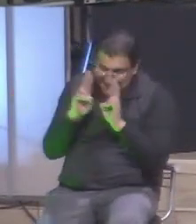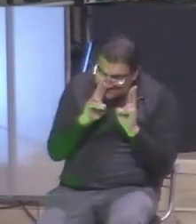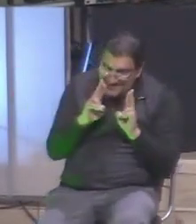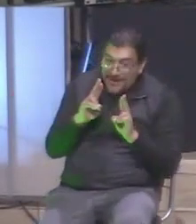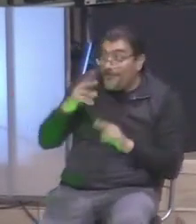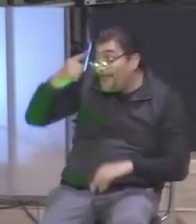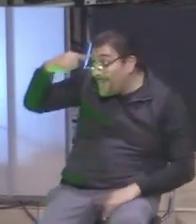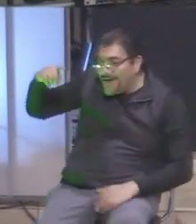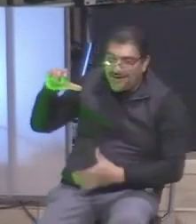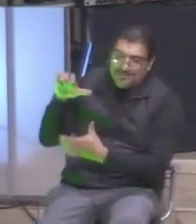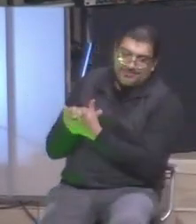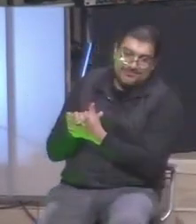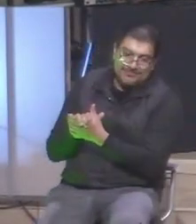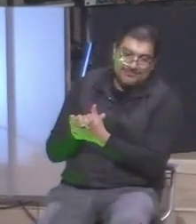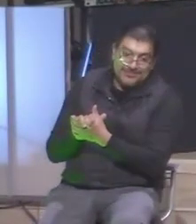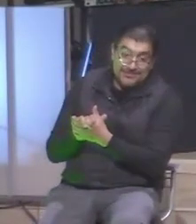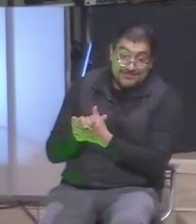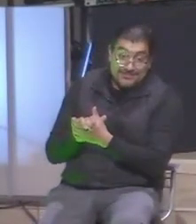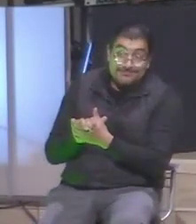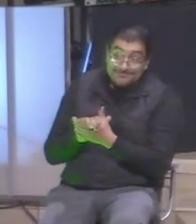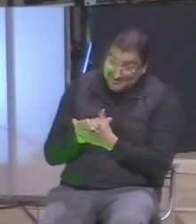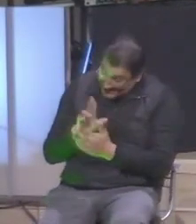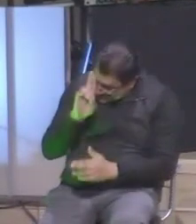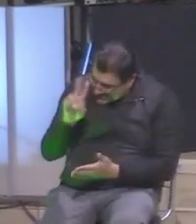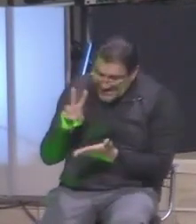su esposo